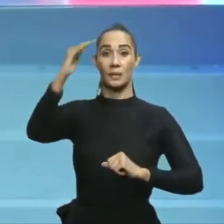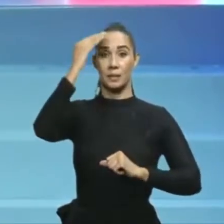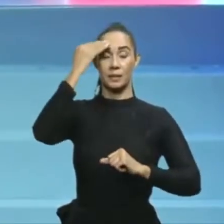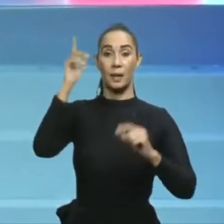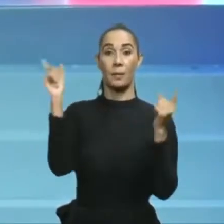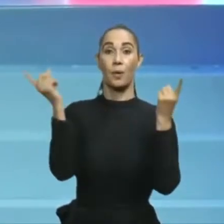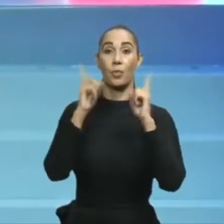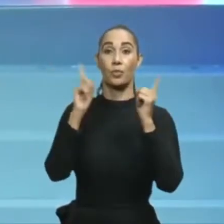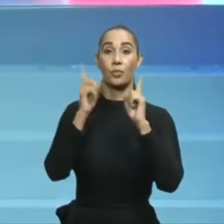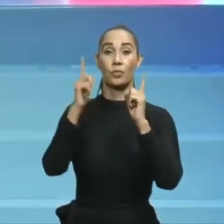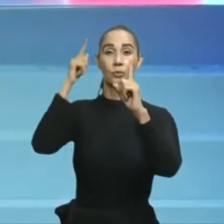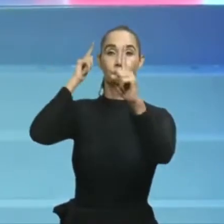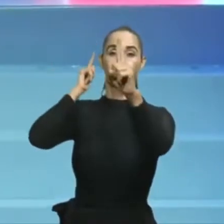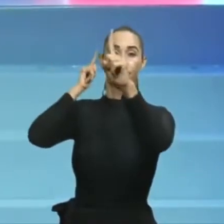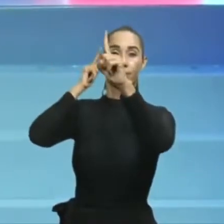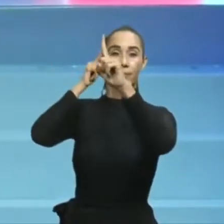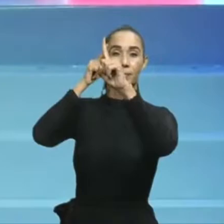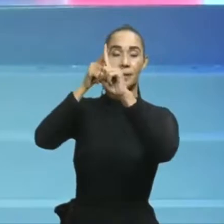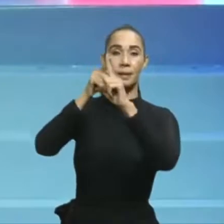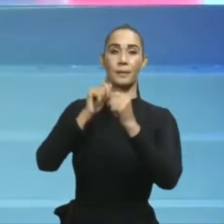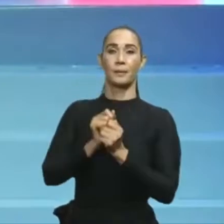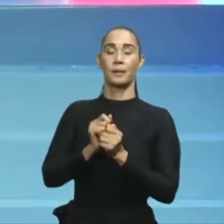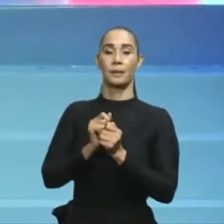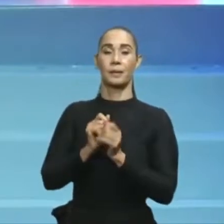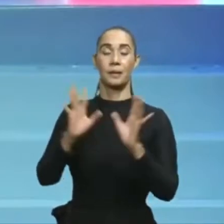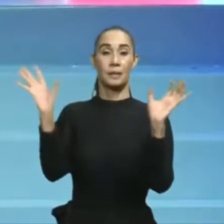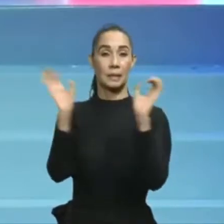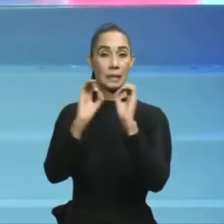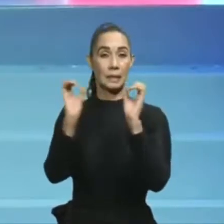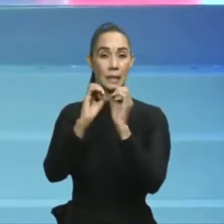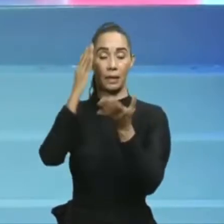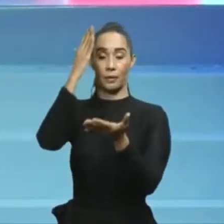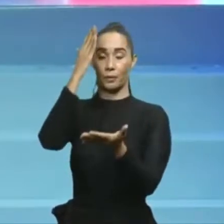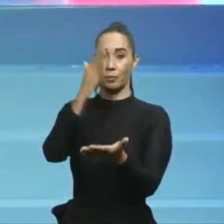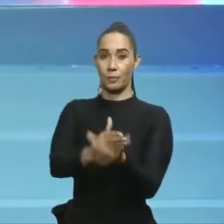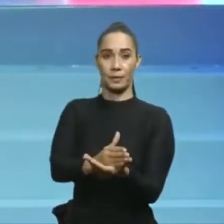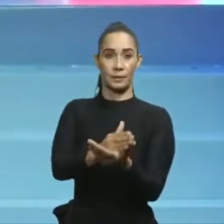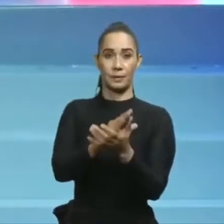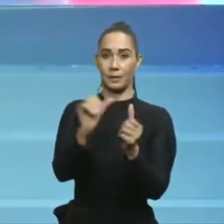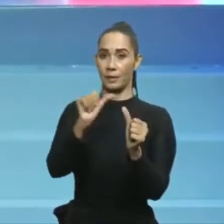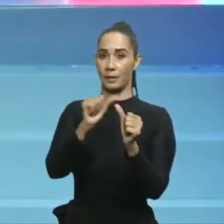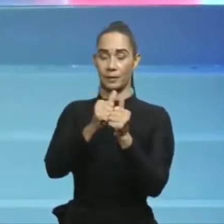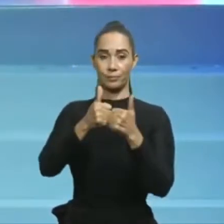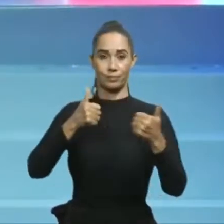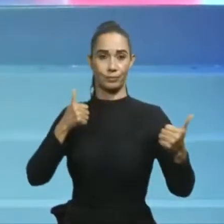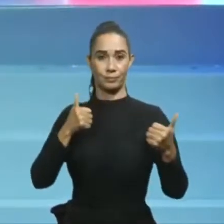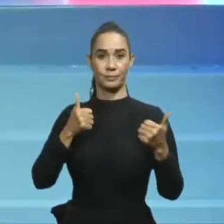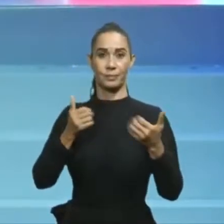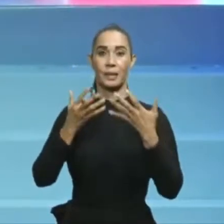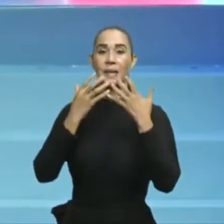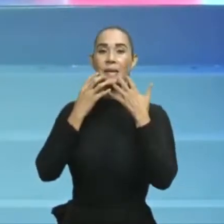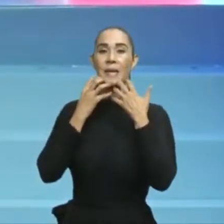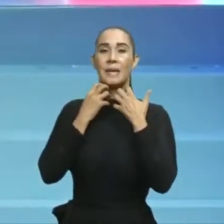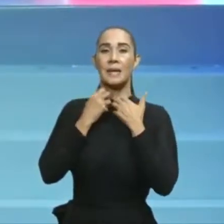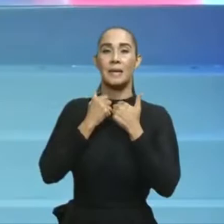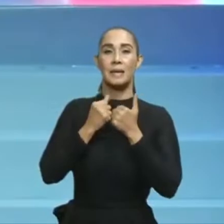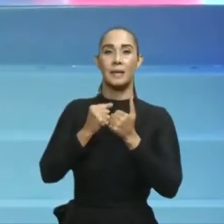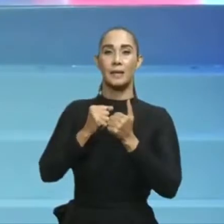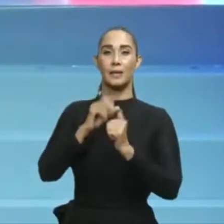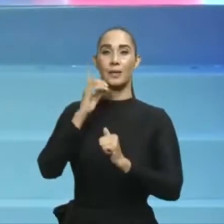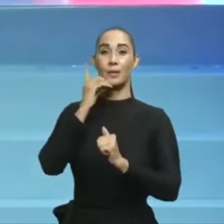dónde está la meta y que no hay nada ni nadie que nos vaya a apartar de ella queridos conciudadanos